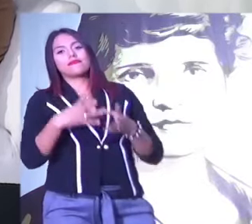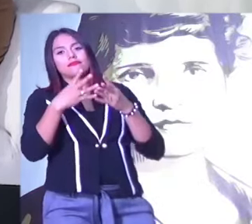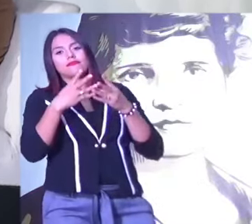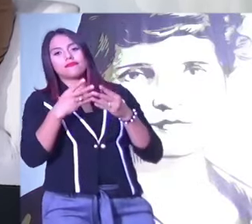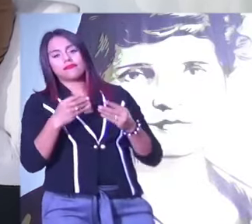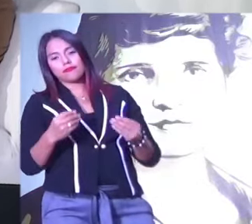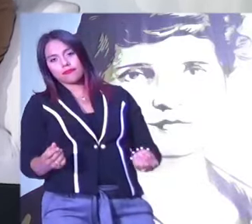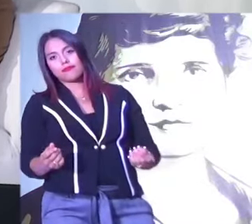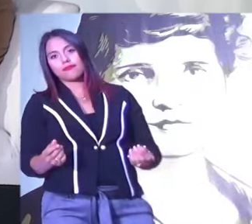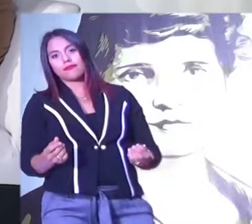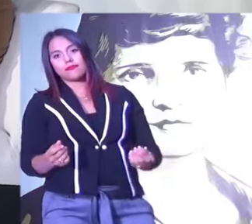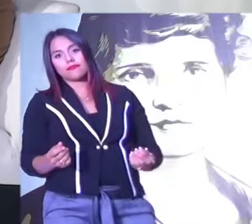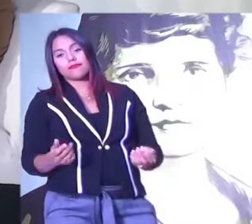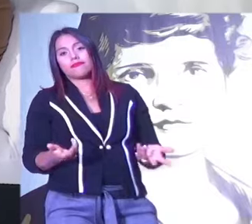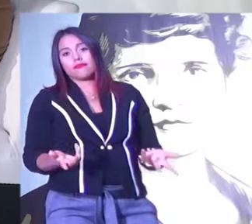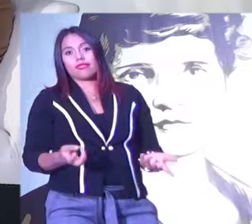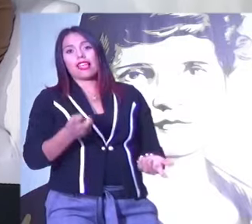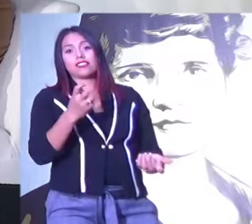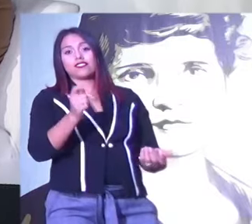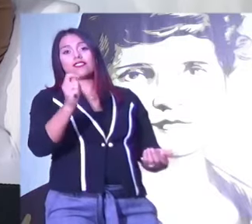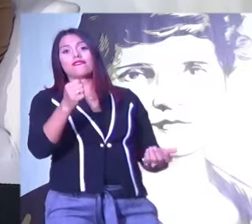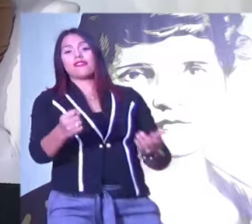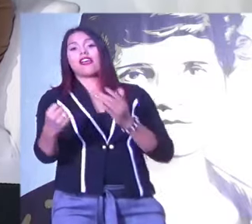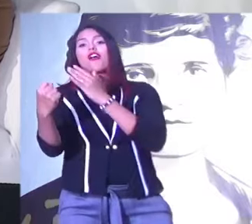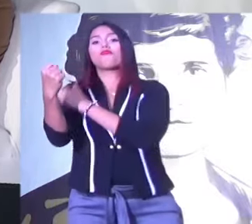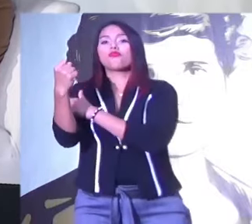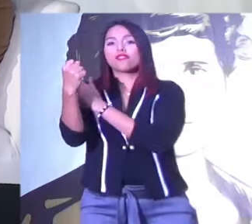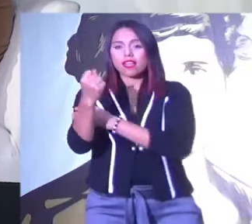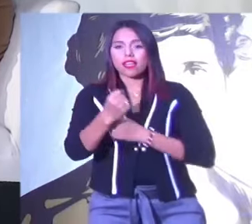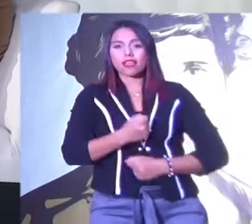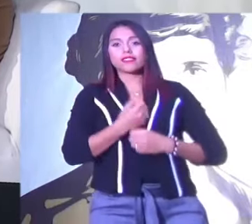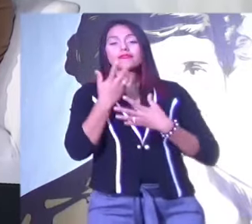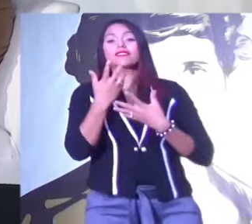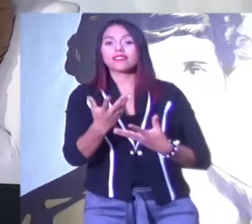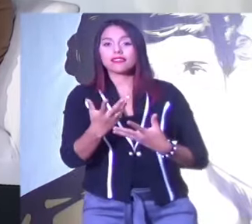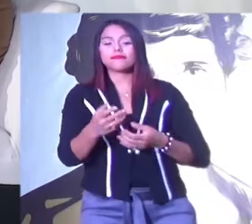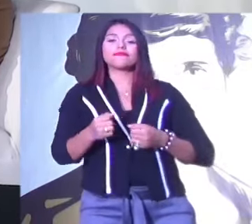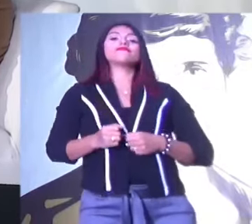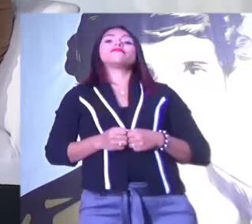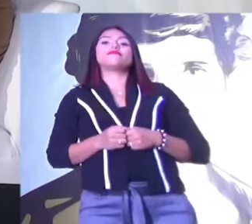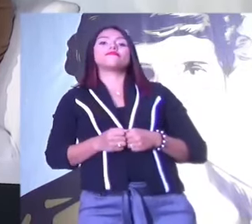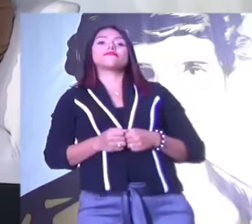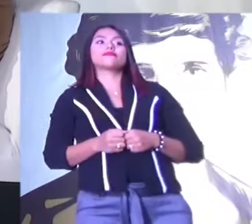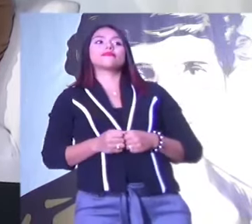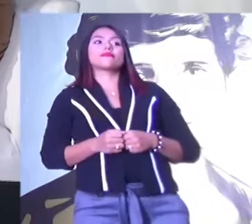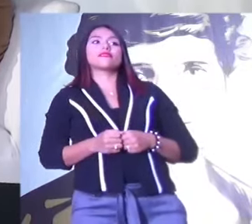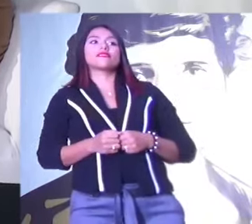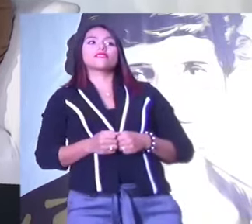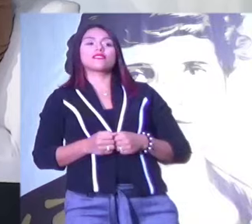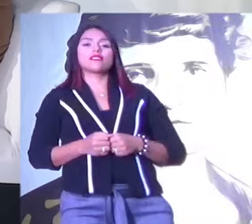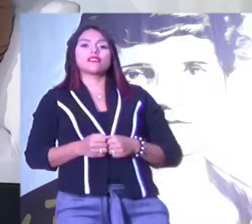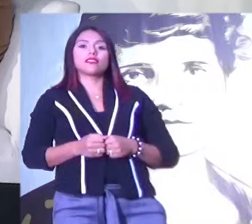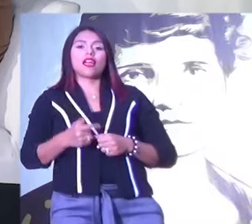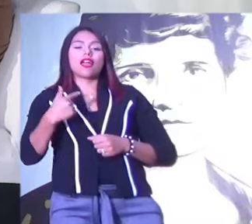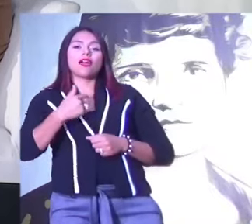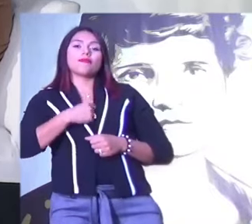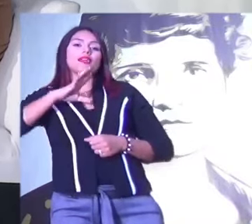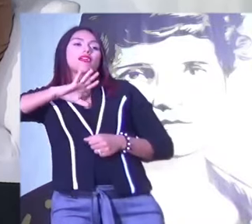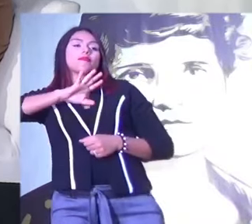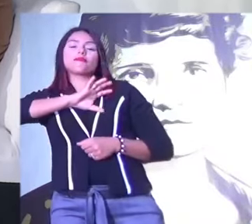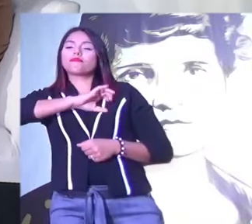¿no? Y finalmente pues es el poder de la palabra, ¿no? Una representación. Pero como yo no puedo separar cosas, a mí me encantan